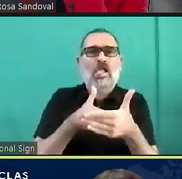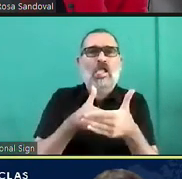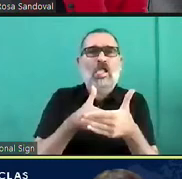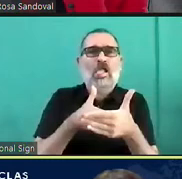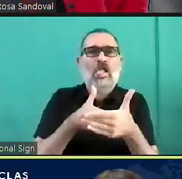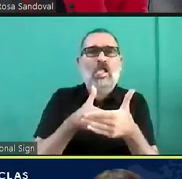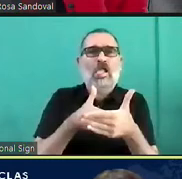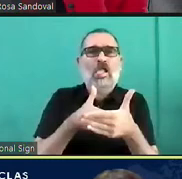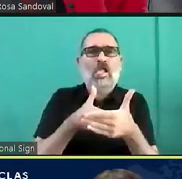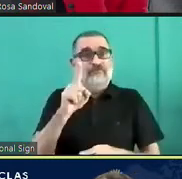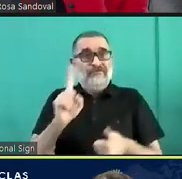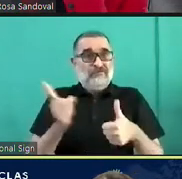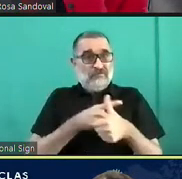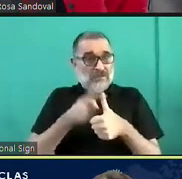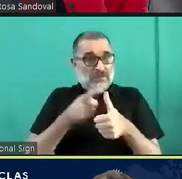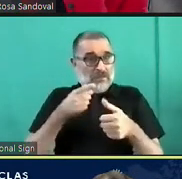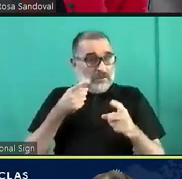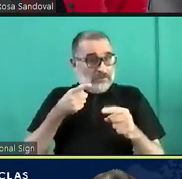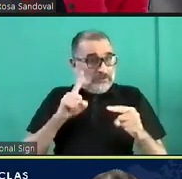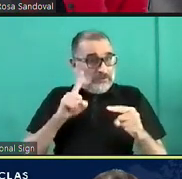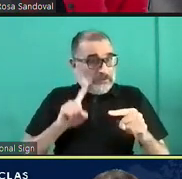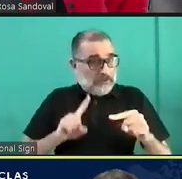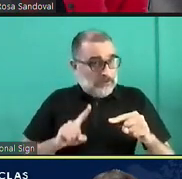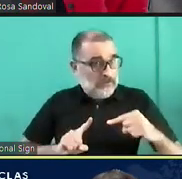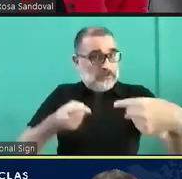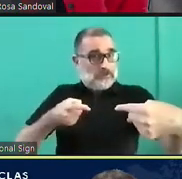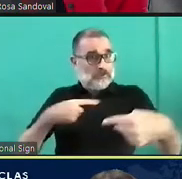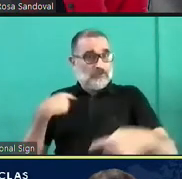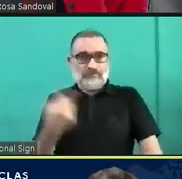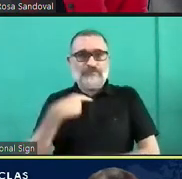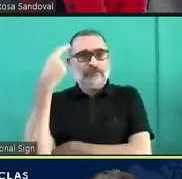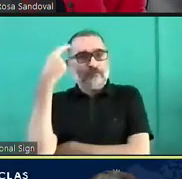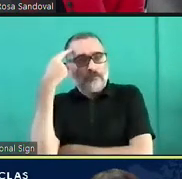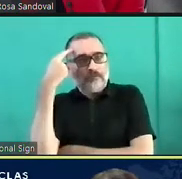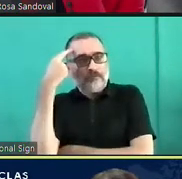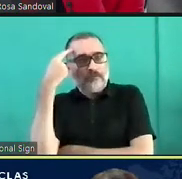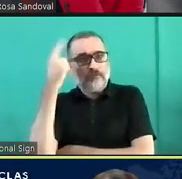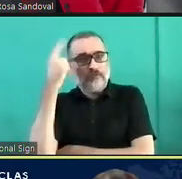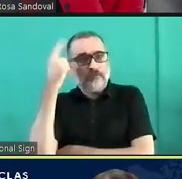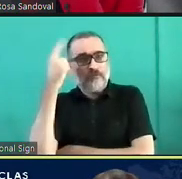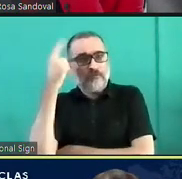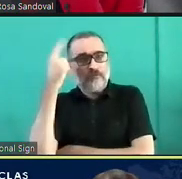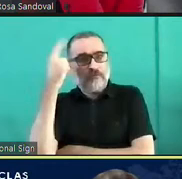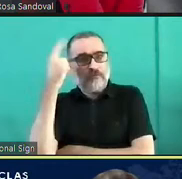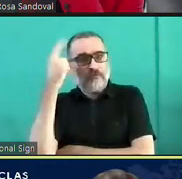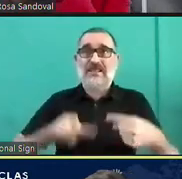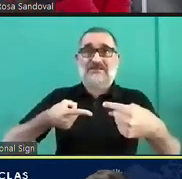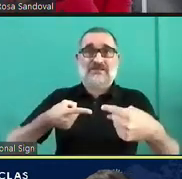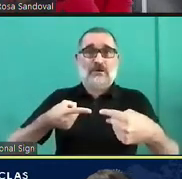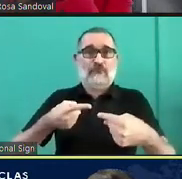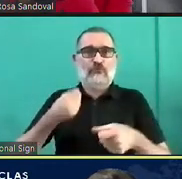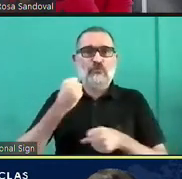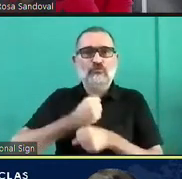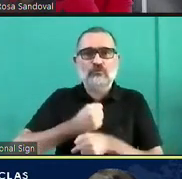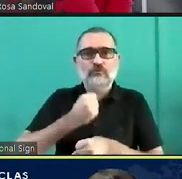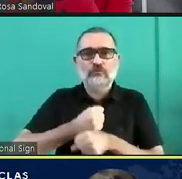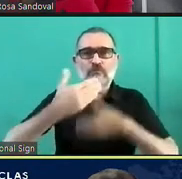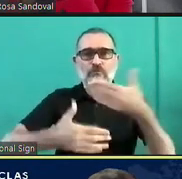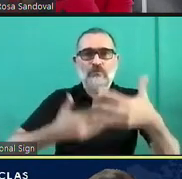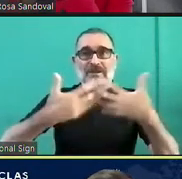desinformación está la sociedad civil consistentemente monitoreando la